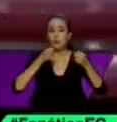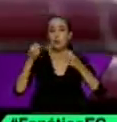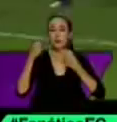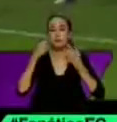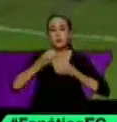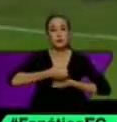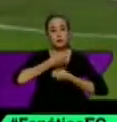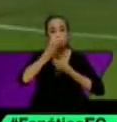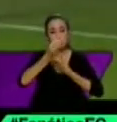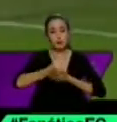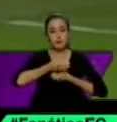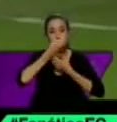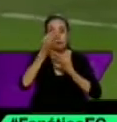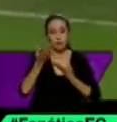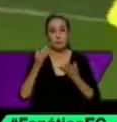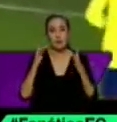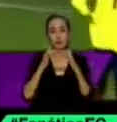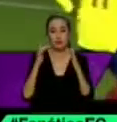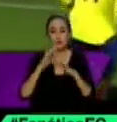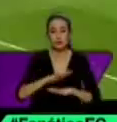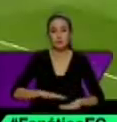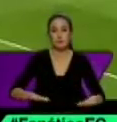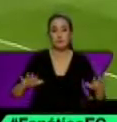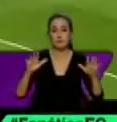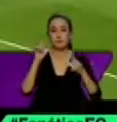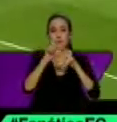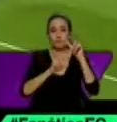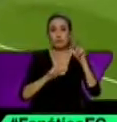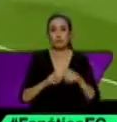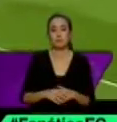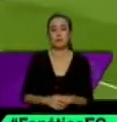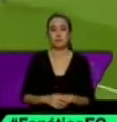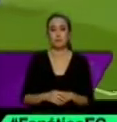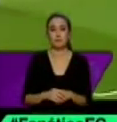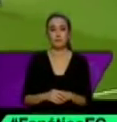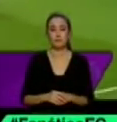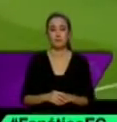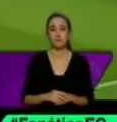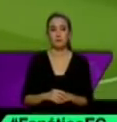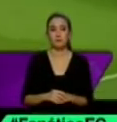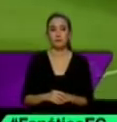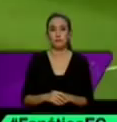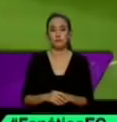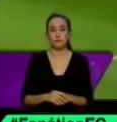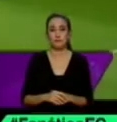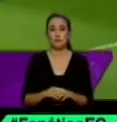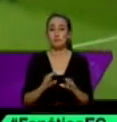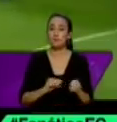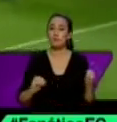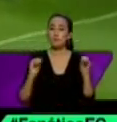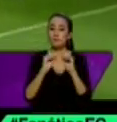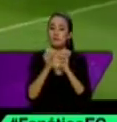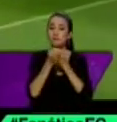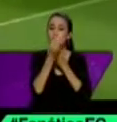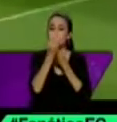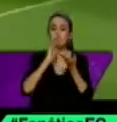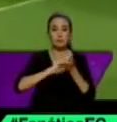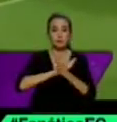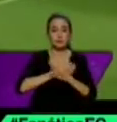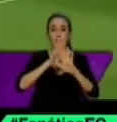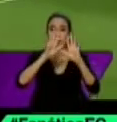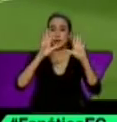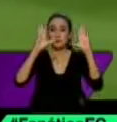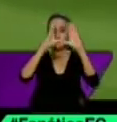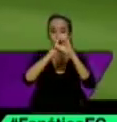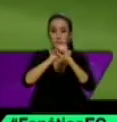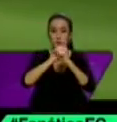avión y que luego pudieron contactarse también con integrantes de la Federación Ecuatoriana de Fútbol. Más detalles de la tricolor les estaremos contando